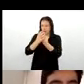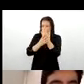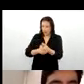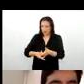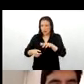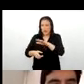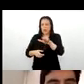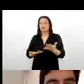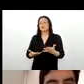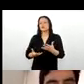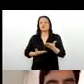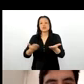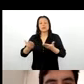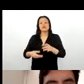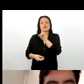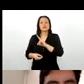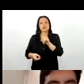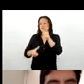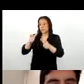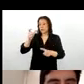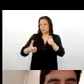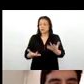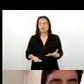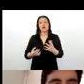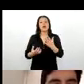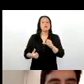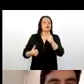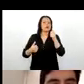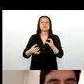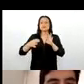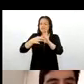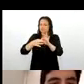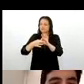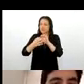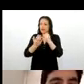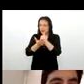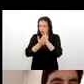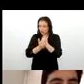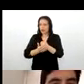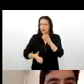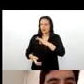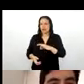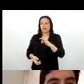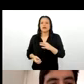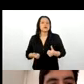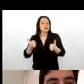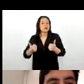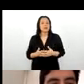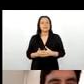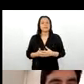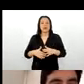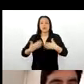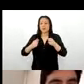utilizados por las personas, por nuestros aliados, y estos beneficios ayudan justamente a